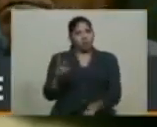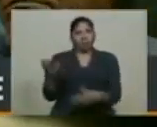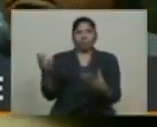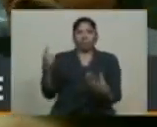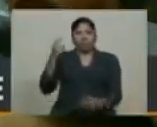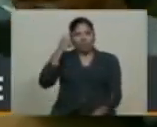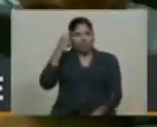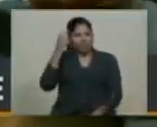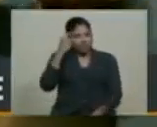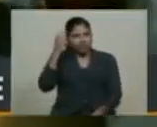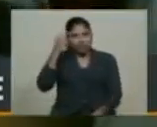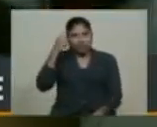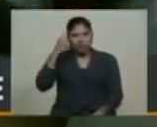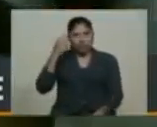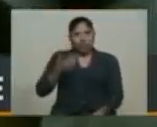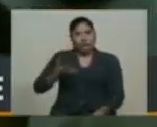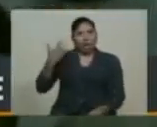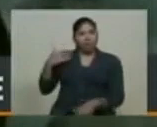Leemos: